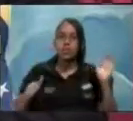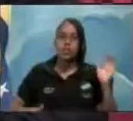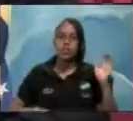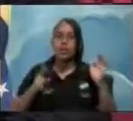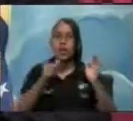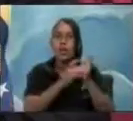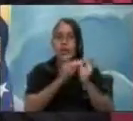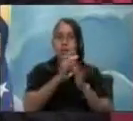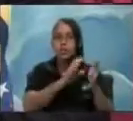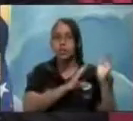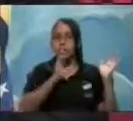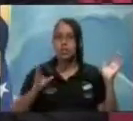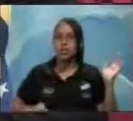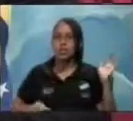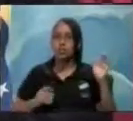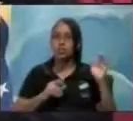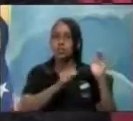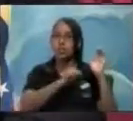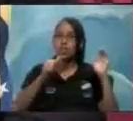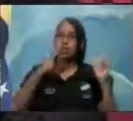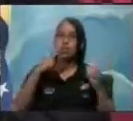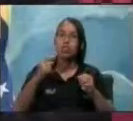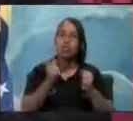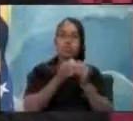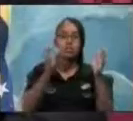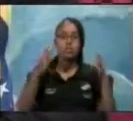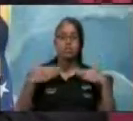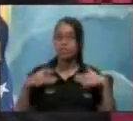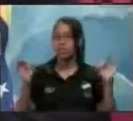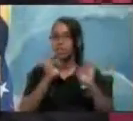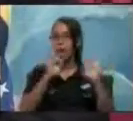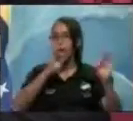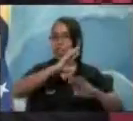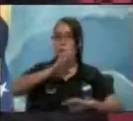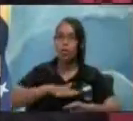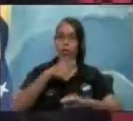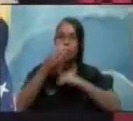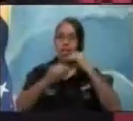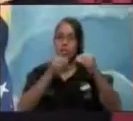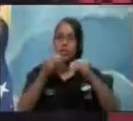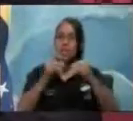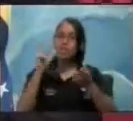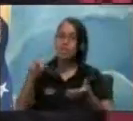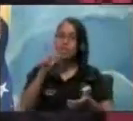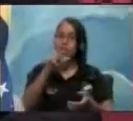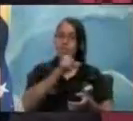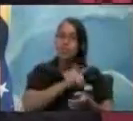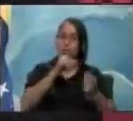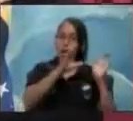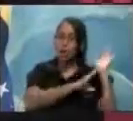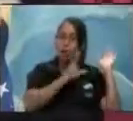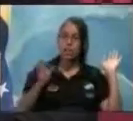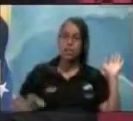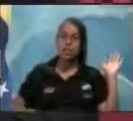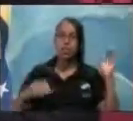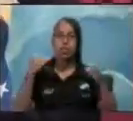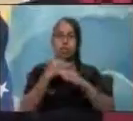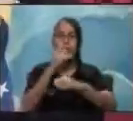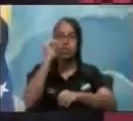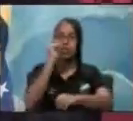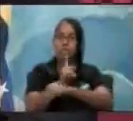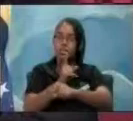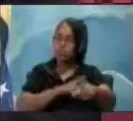a Jesucristo, el Señor dijo, sin mí nada podéis hacer. Necesitamos a Cristo como el único